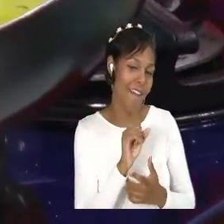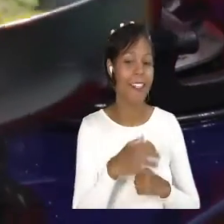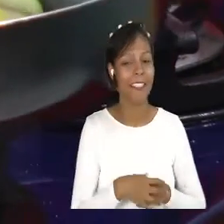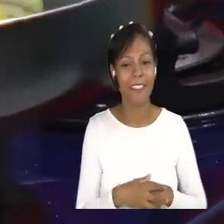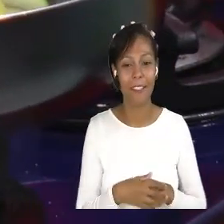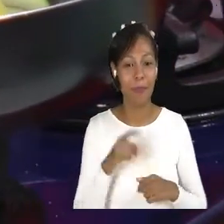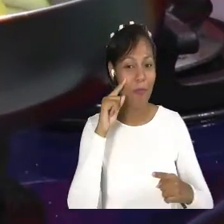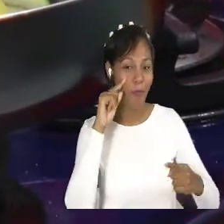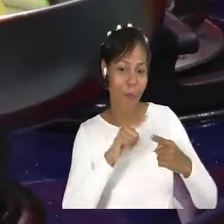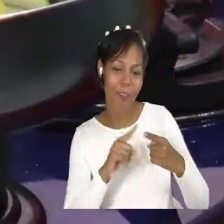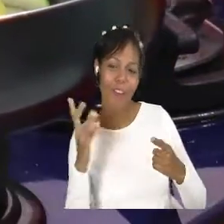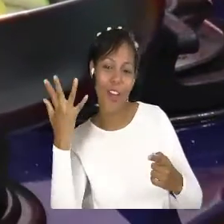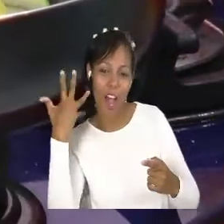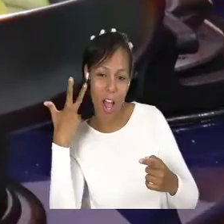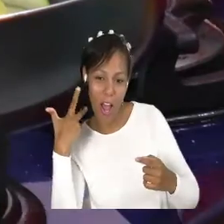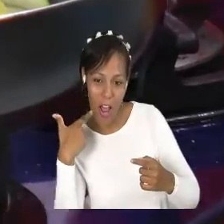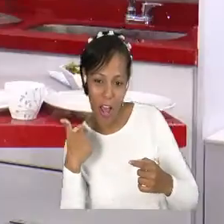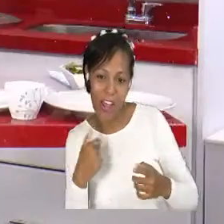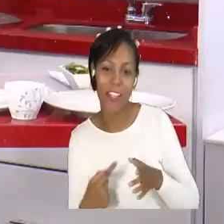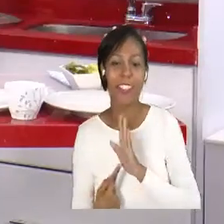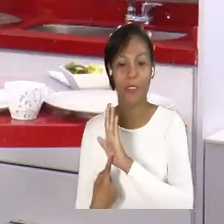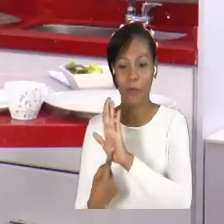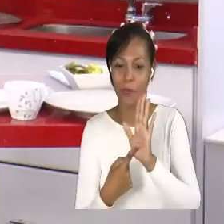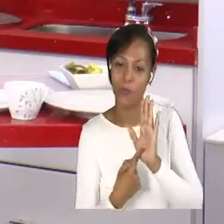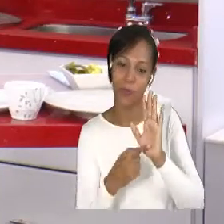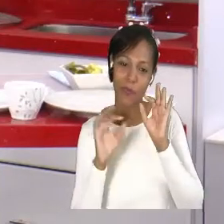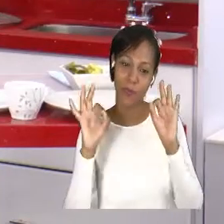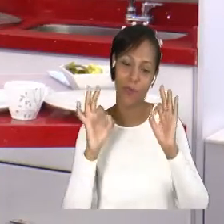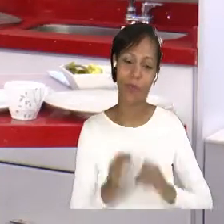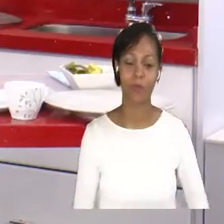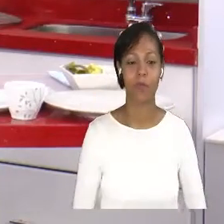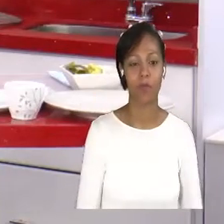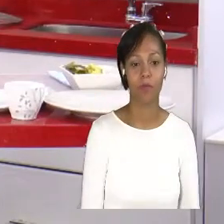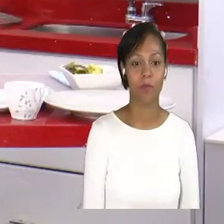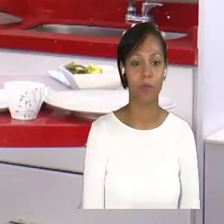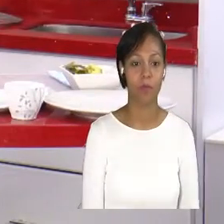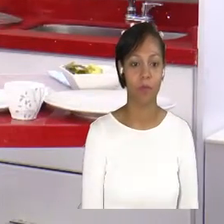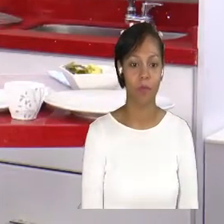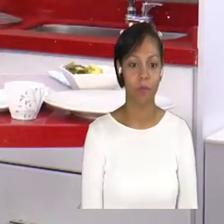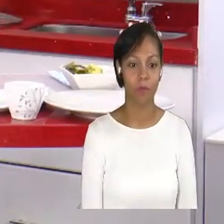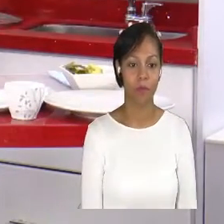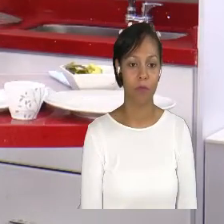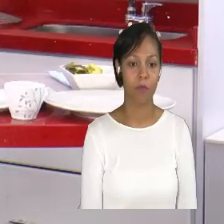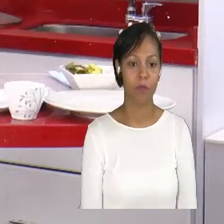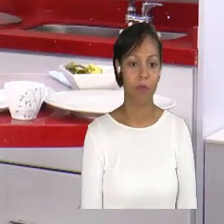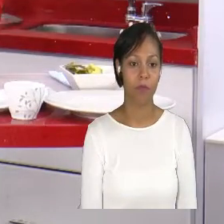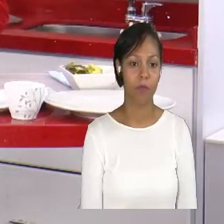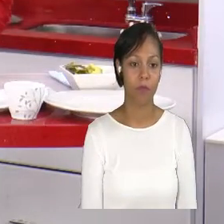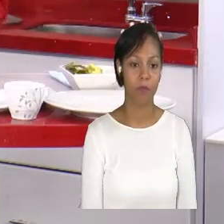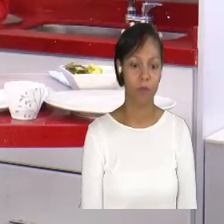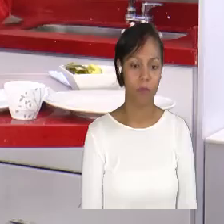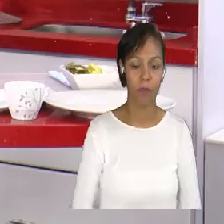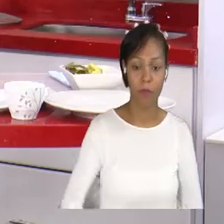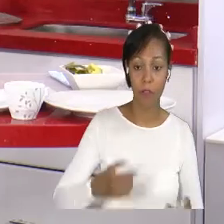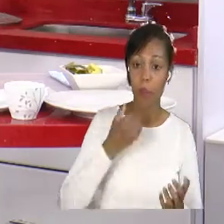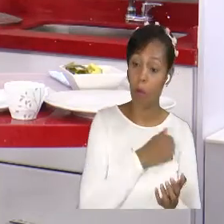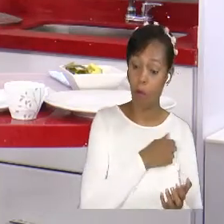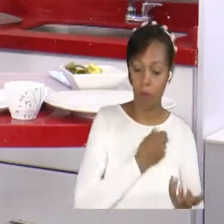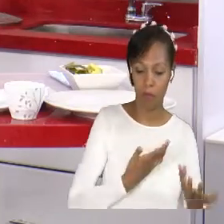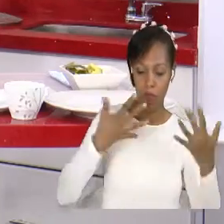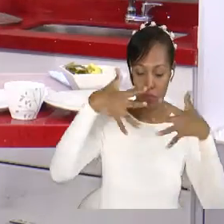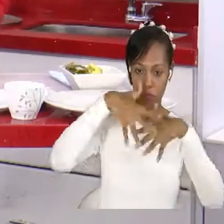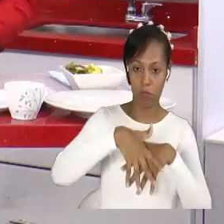ustedes todos los días. Sí, señor. Bueno, Rochi, entonces a ver, si quieres tomate, lo mezclas ahí con el aguacate. Okay.